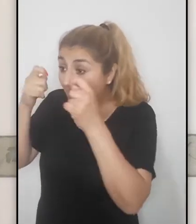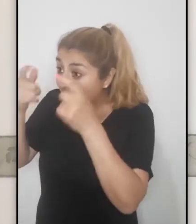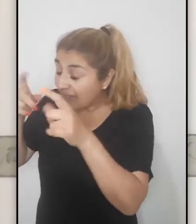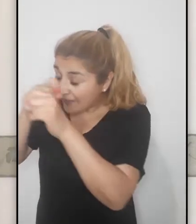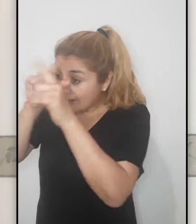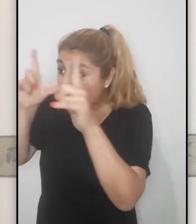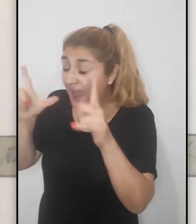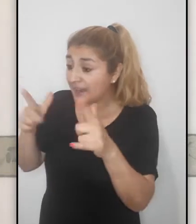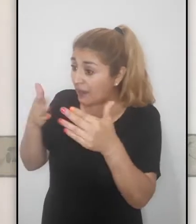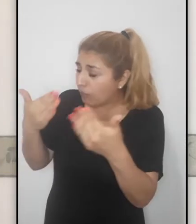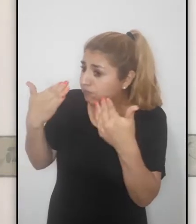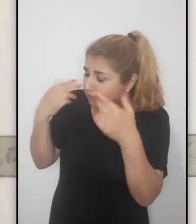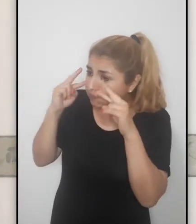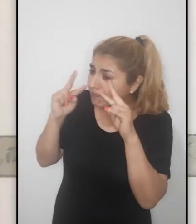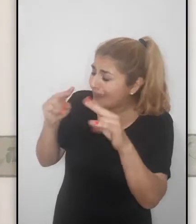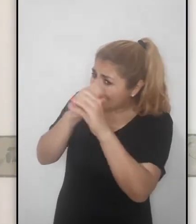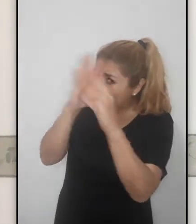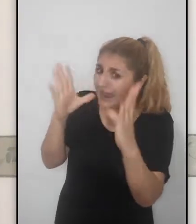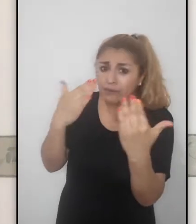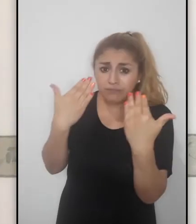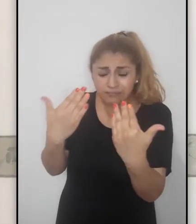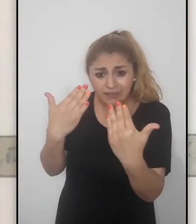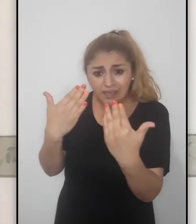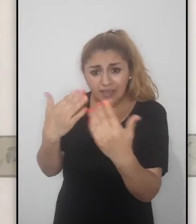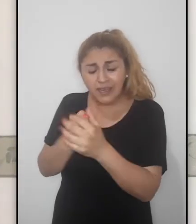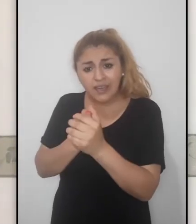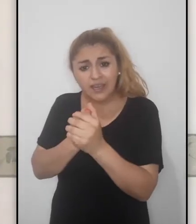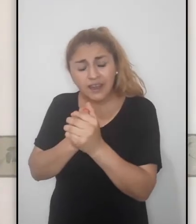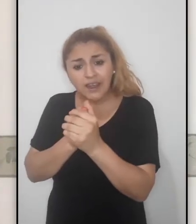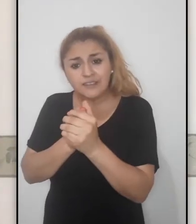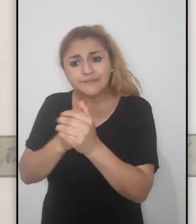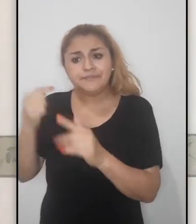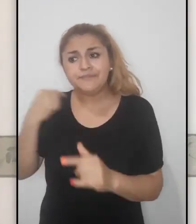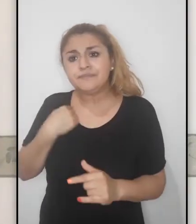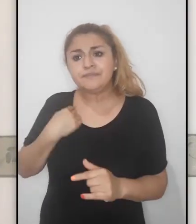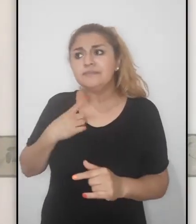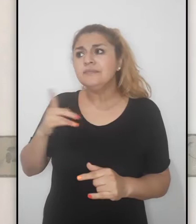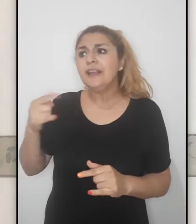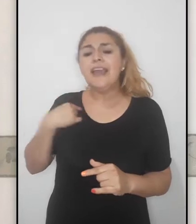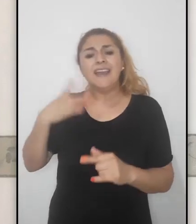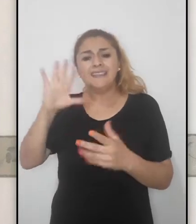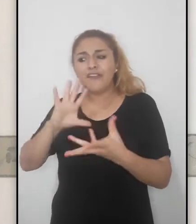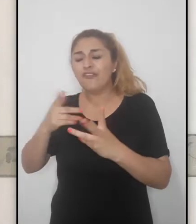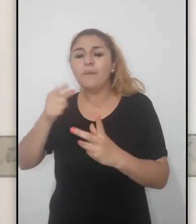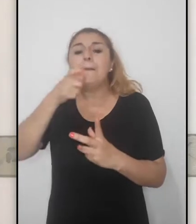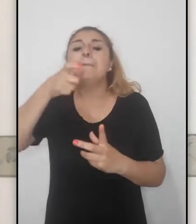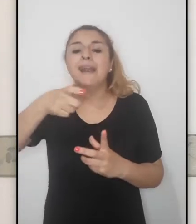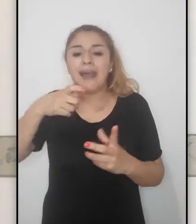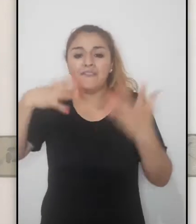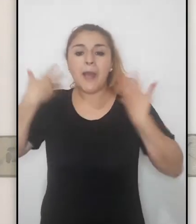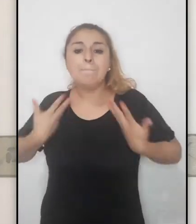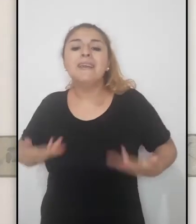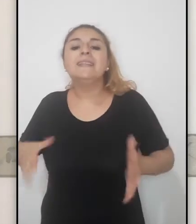te aconsejo que modifique los tu punto de vista otra parte del pecado no habla las vestiduras blancas de